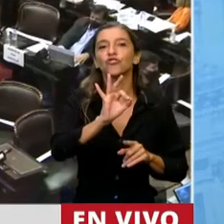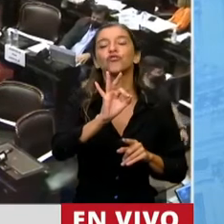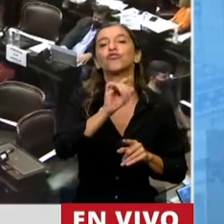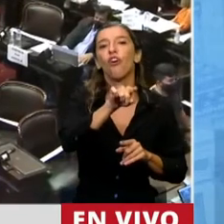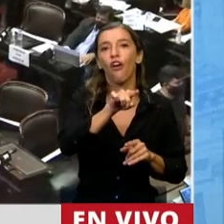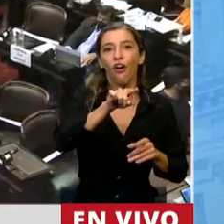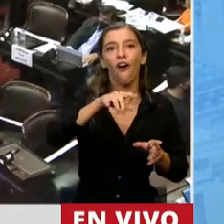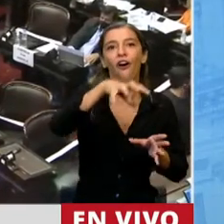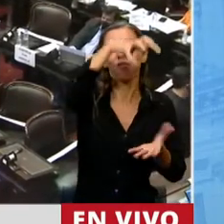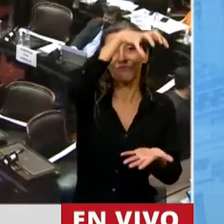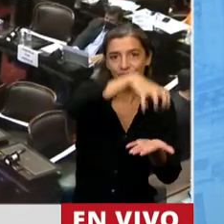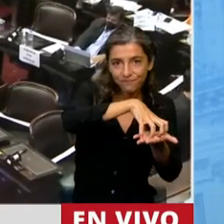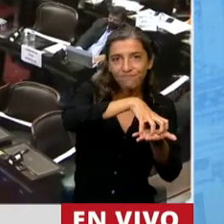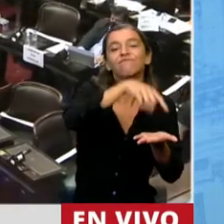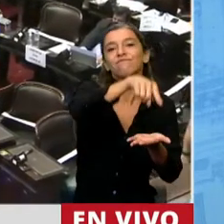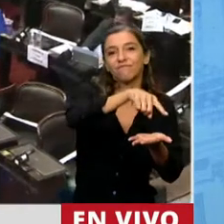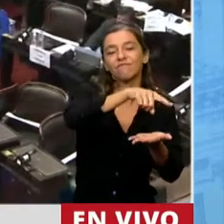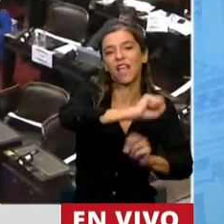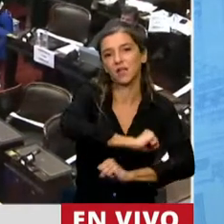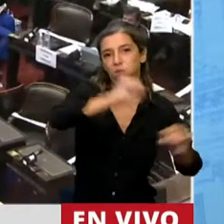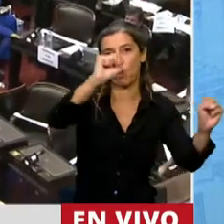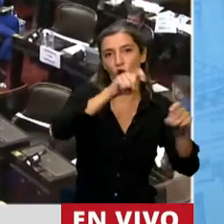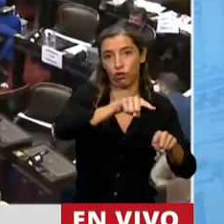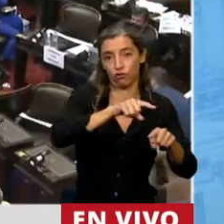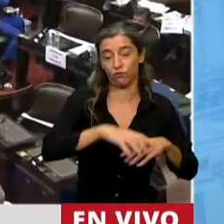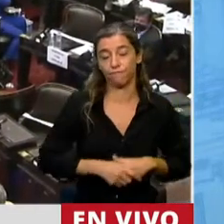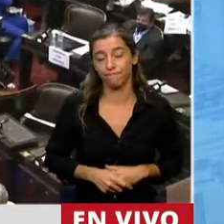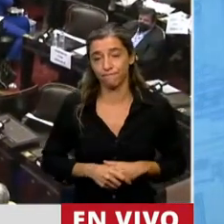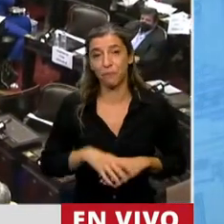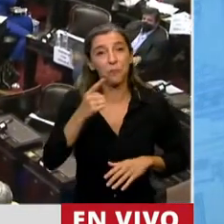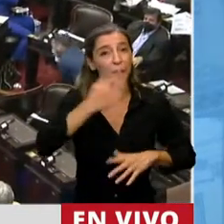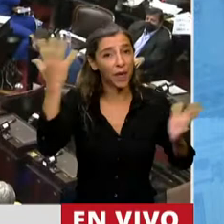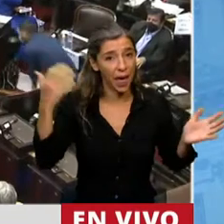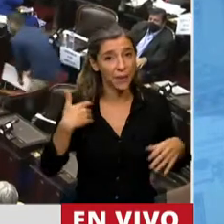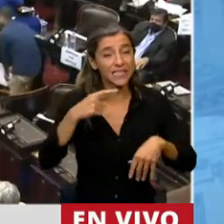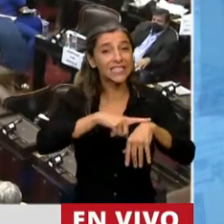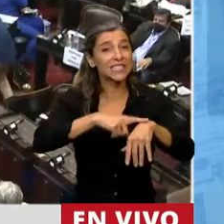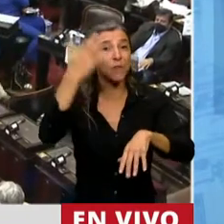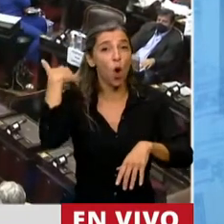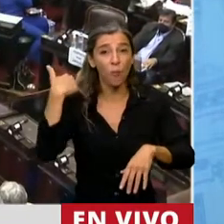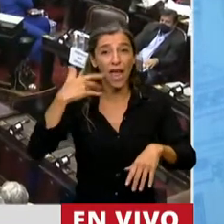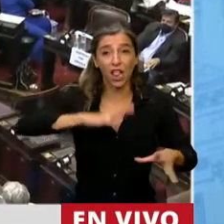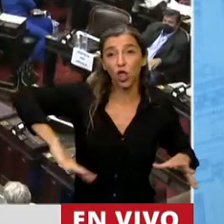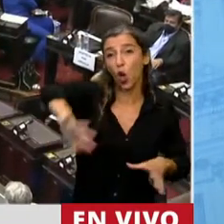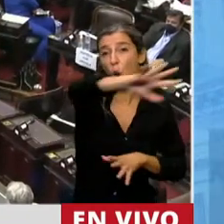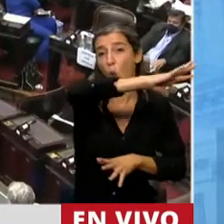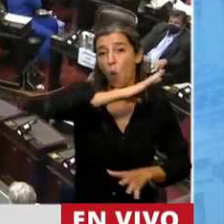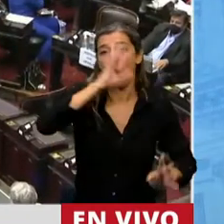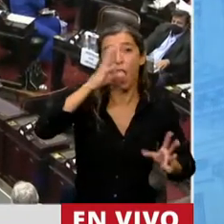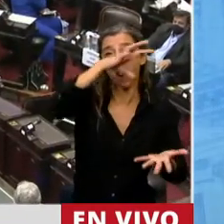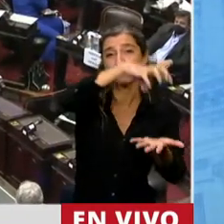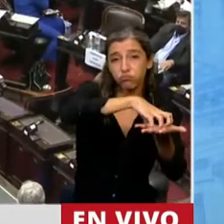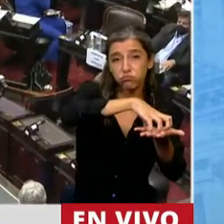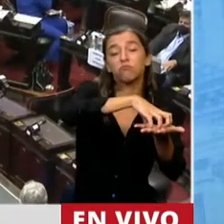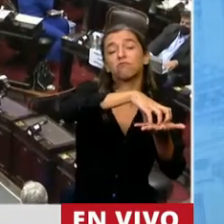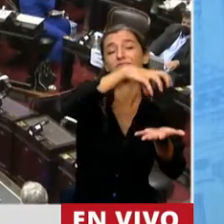tanino a nivel mundial. Yo quiero recordar esa gesta obrera hoy, esa